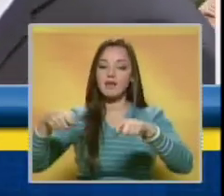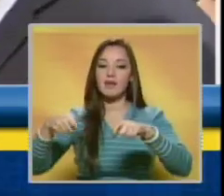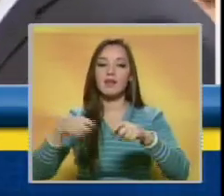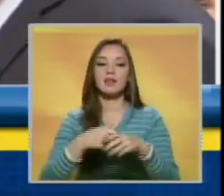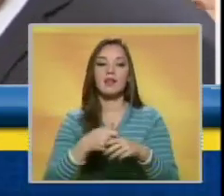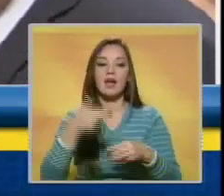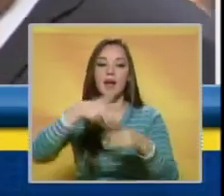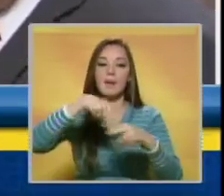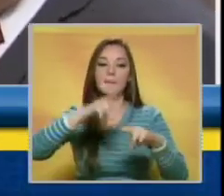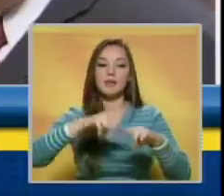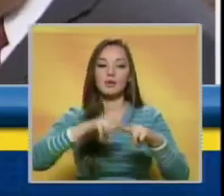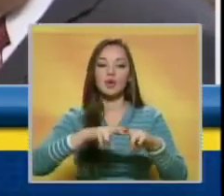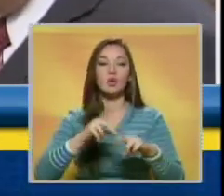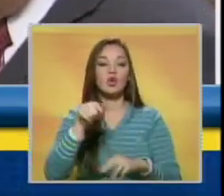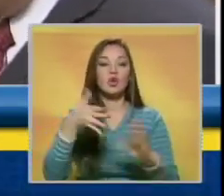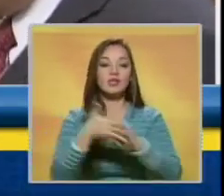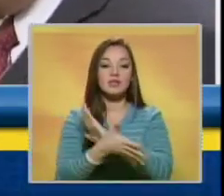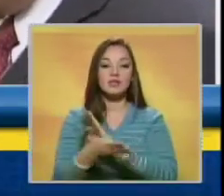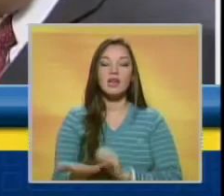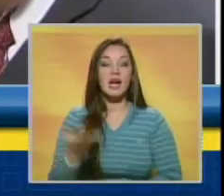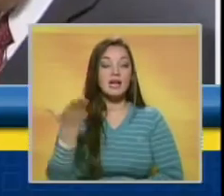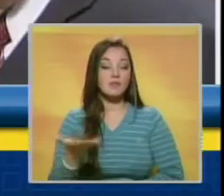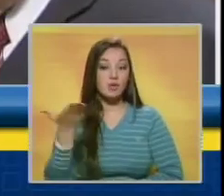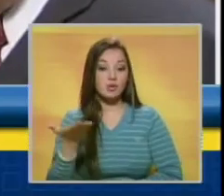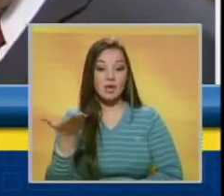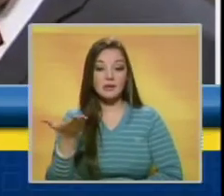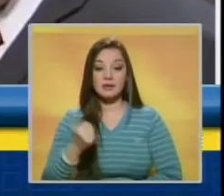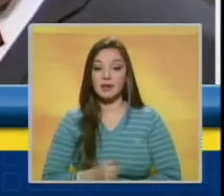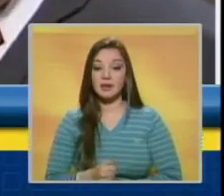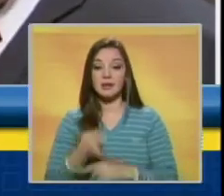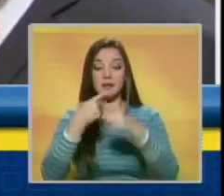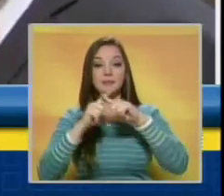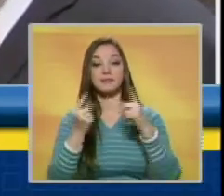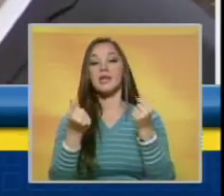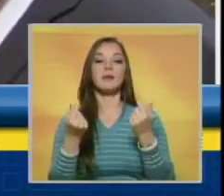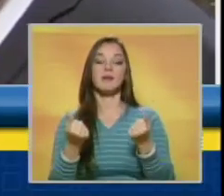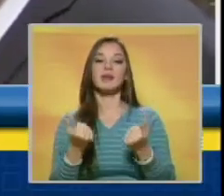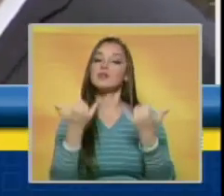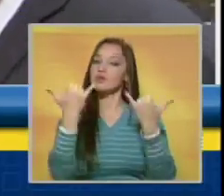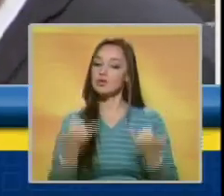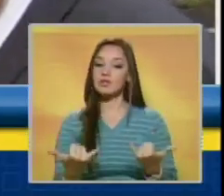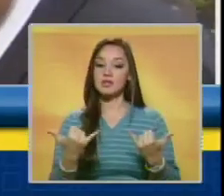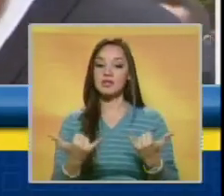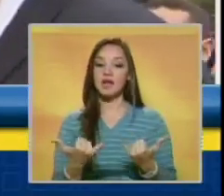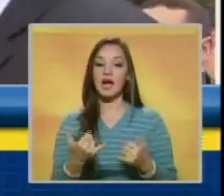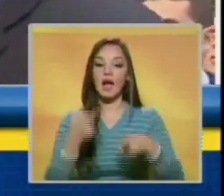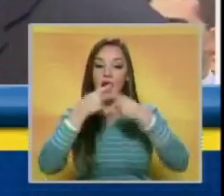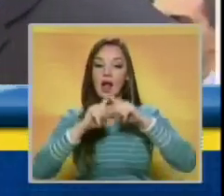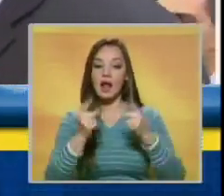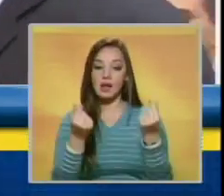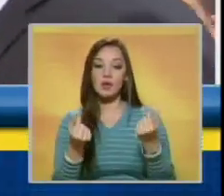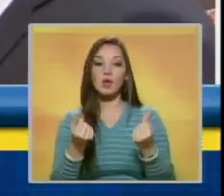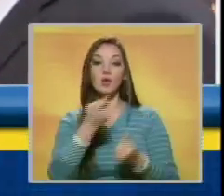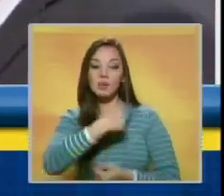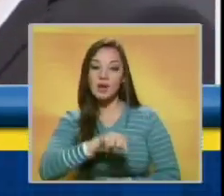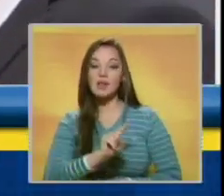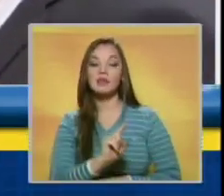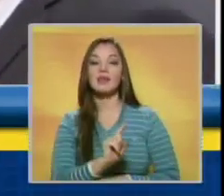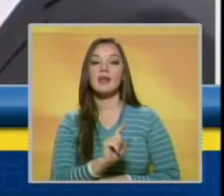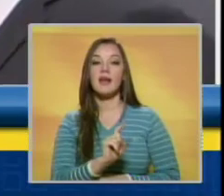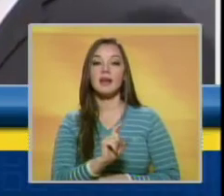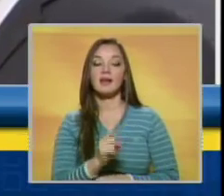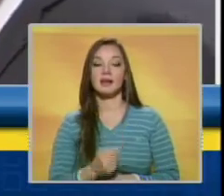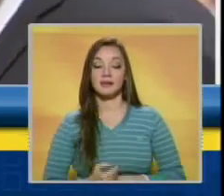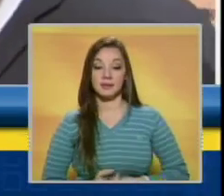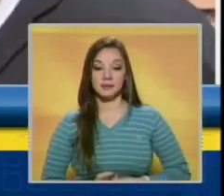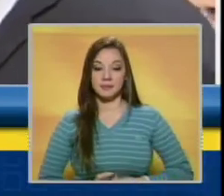petrolero, la importancia de la estabilidad del mercado petrolero y de los precios que ya han sido asimilados por la economía para